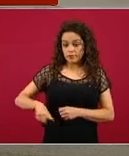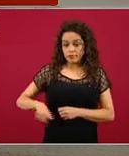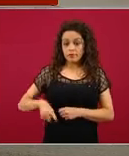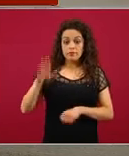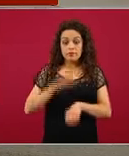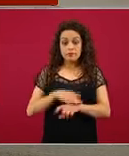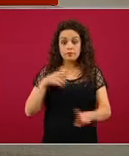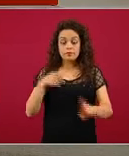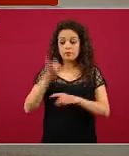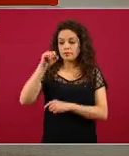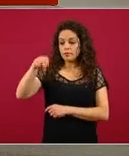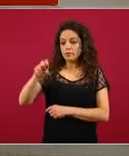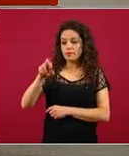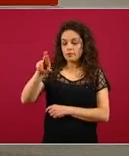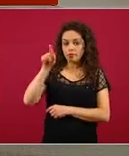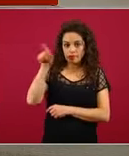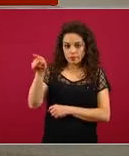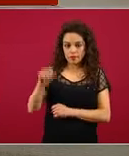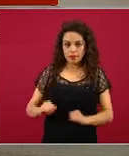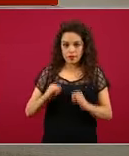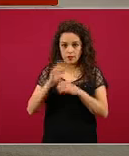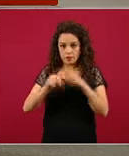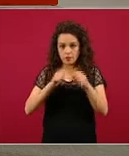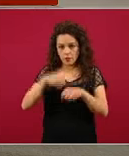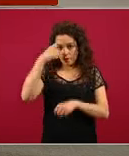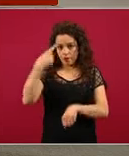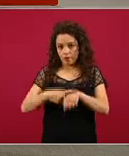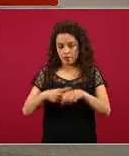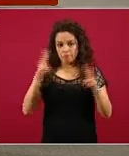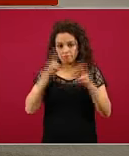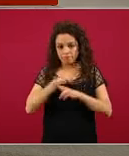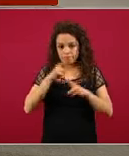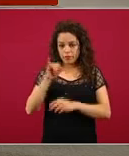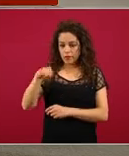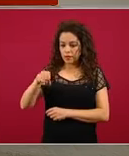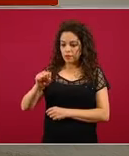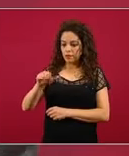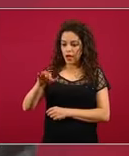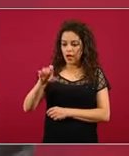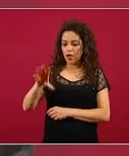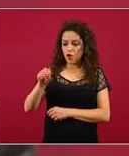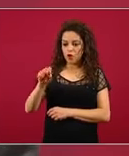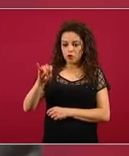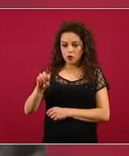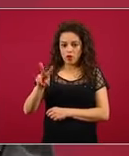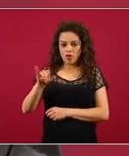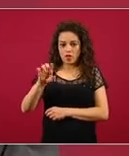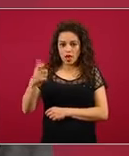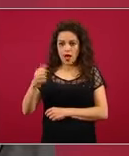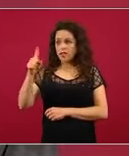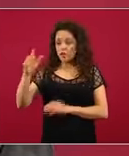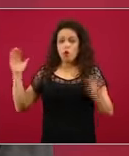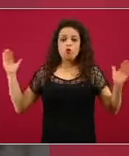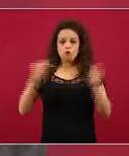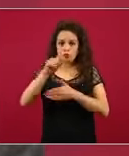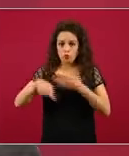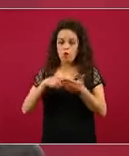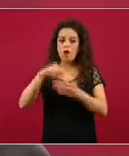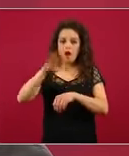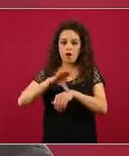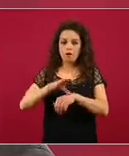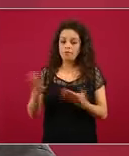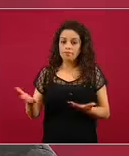INER, el Instituto Nacional de Enfermedades Respiratorias Ismael Cosío Villegas. Desde luego es una unidad clínica pequeña y no se da abasto para